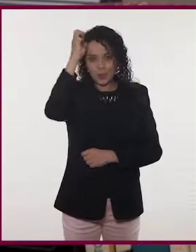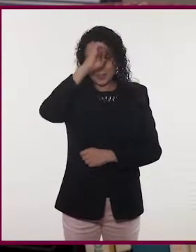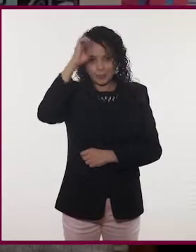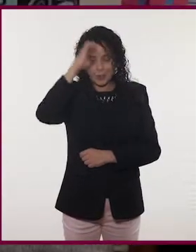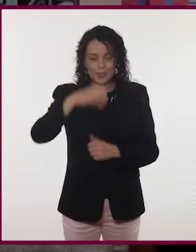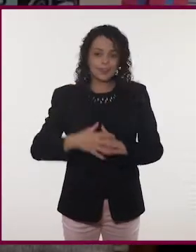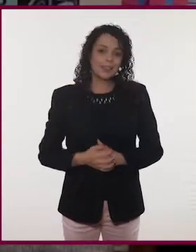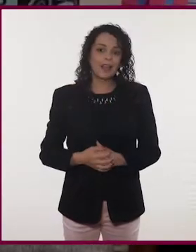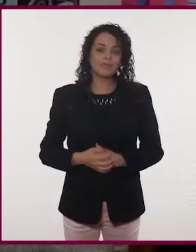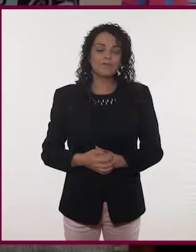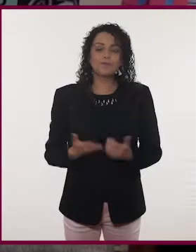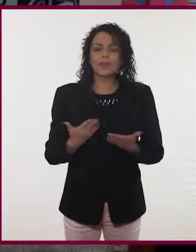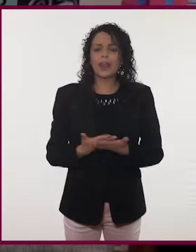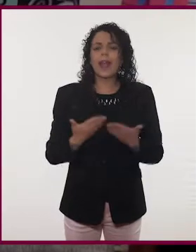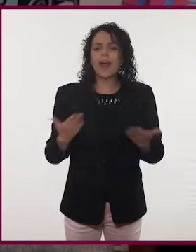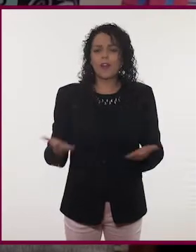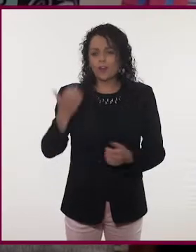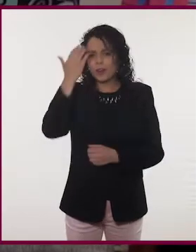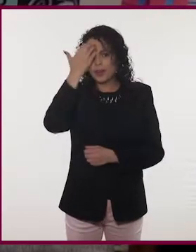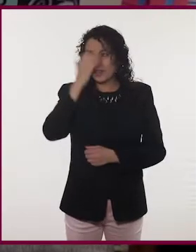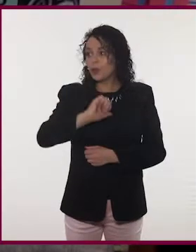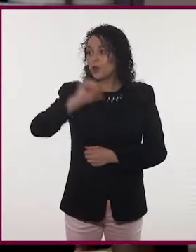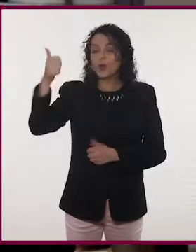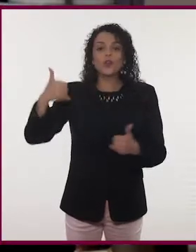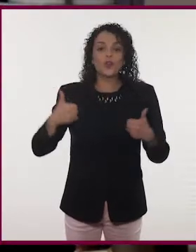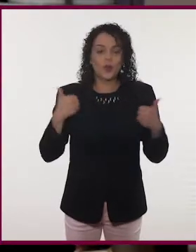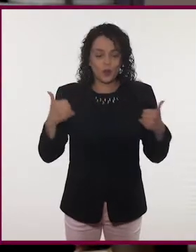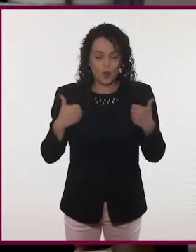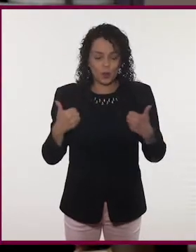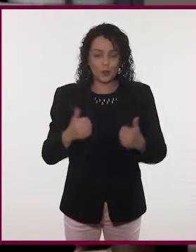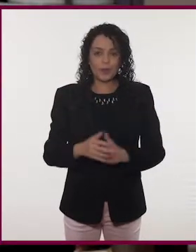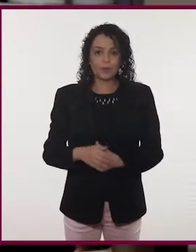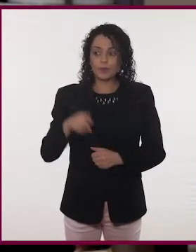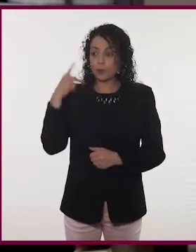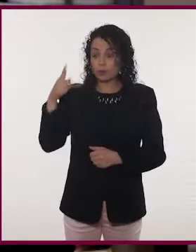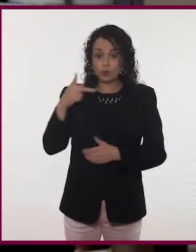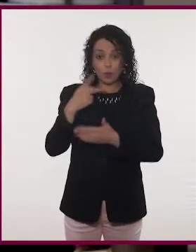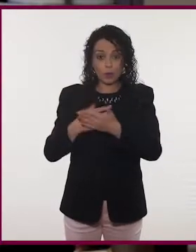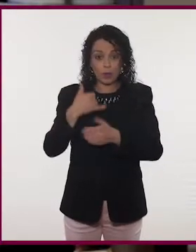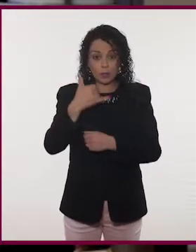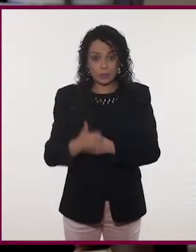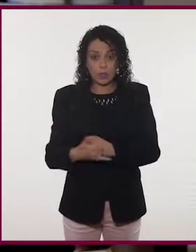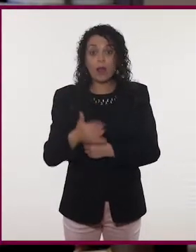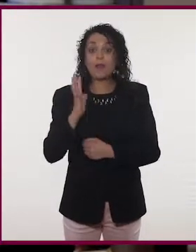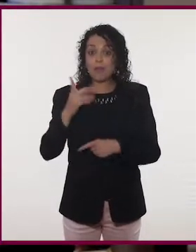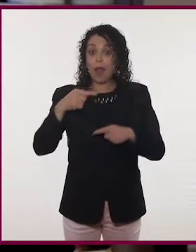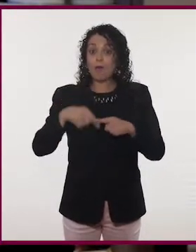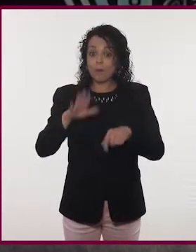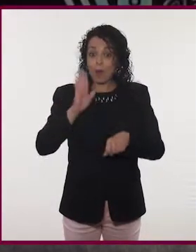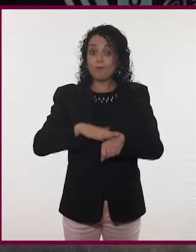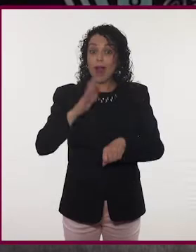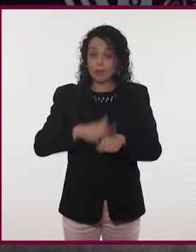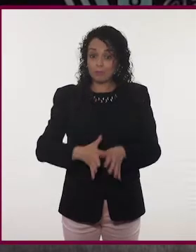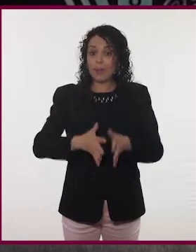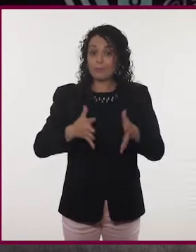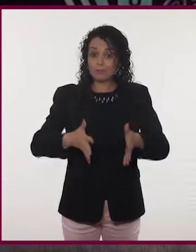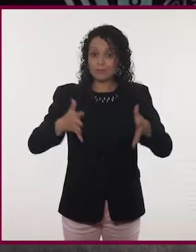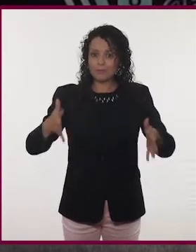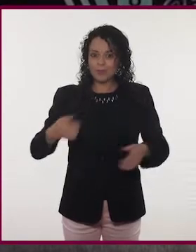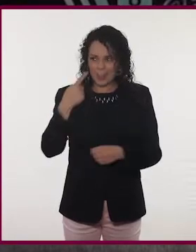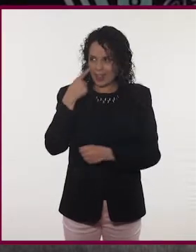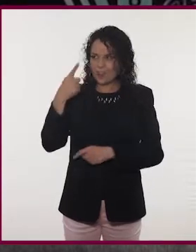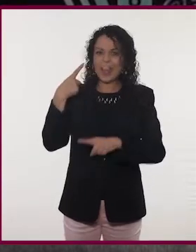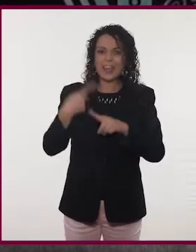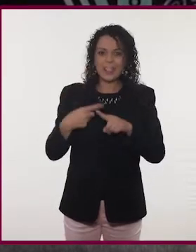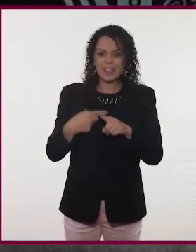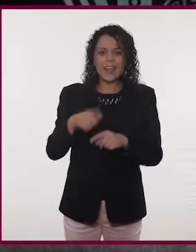experiencias. Ahora vamos a conocer a otros jóvenes. El proyecto que ellos tienen está creciendo muchísimo. Veamos quiénes son y